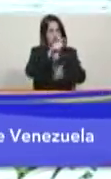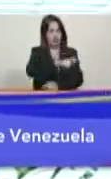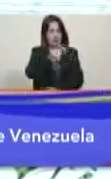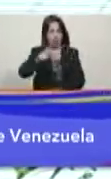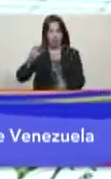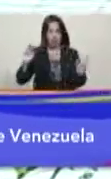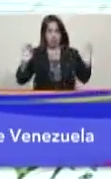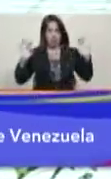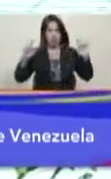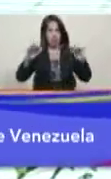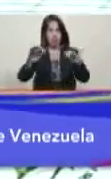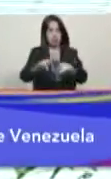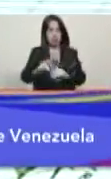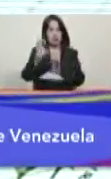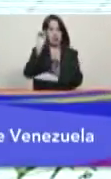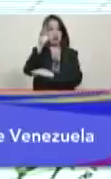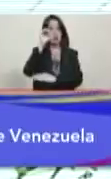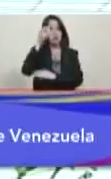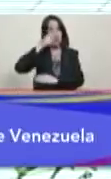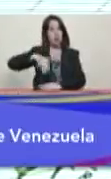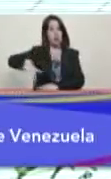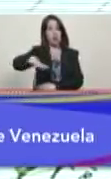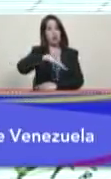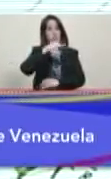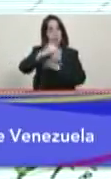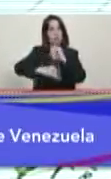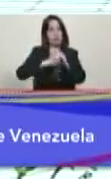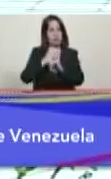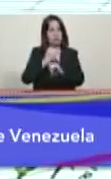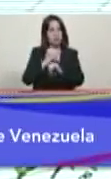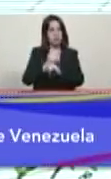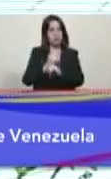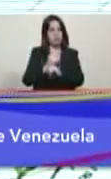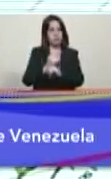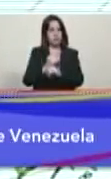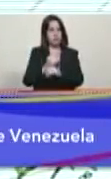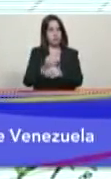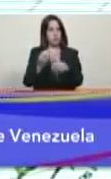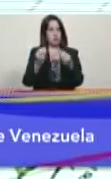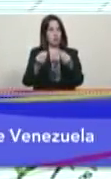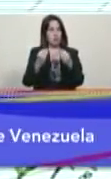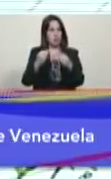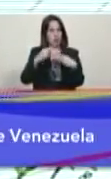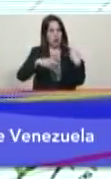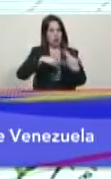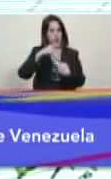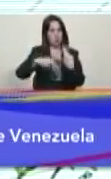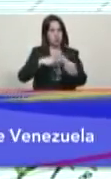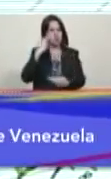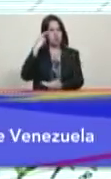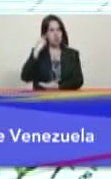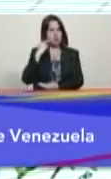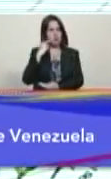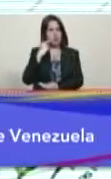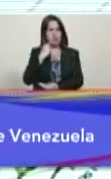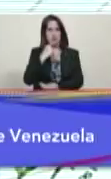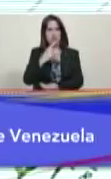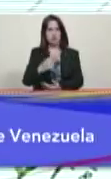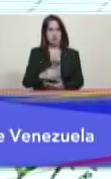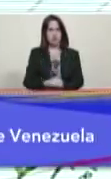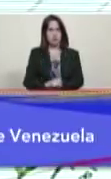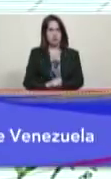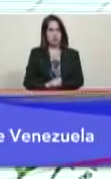esta asamblea internacional de los pueblos en solidaridad con la revolución bolivariana y en